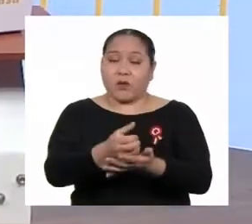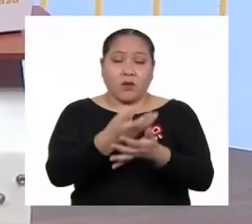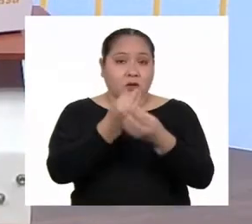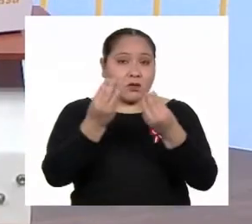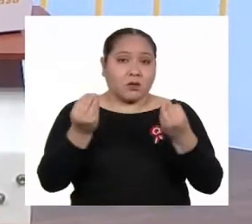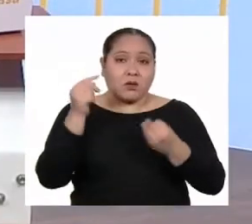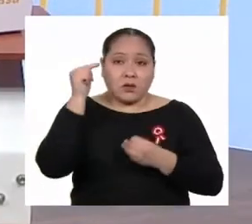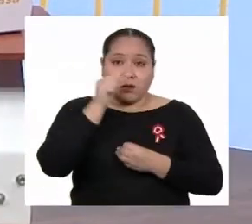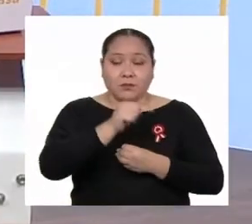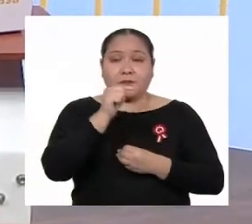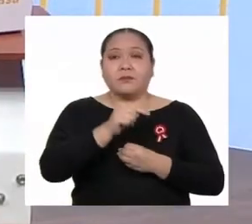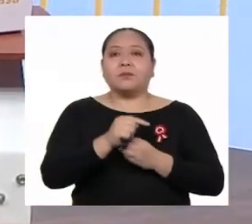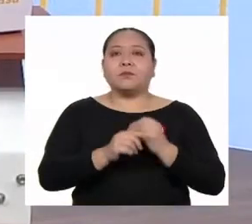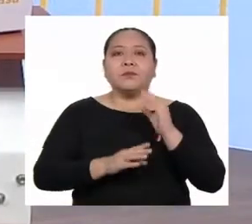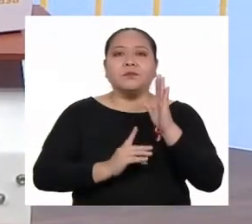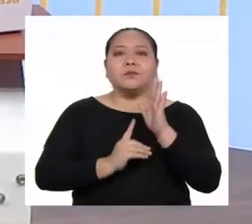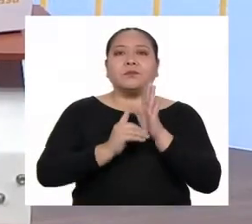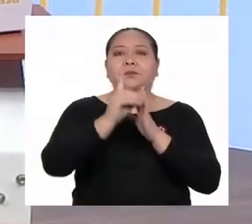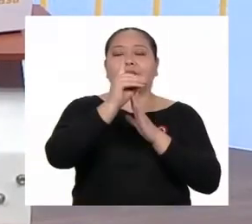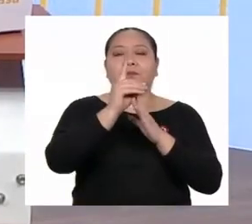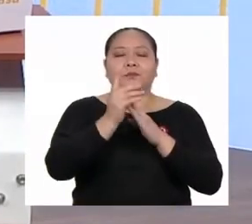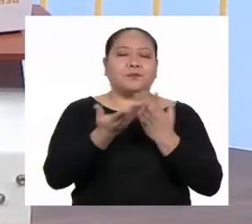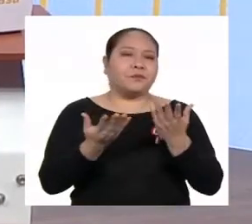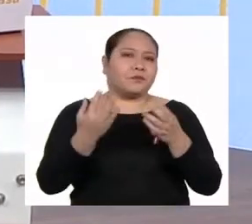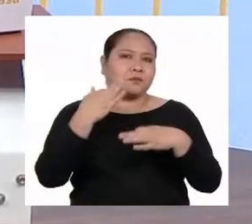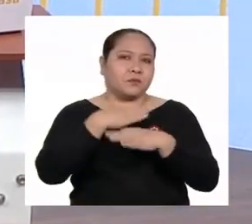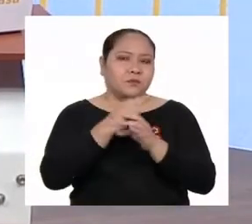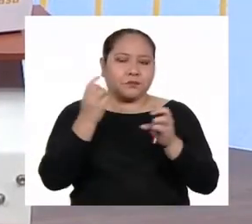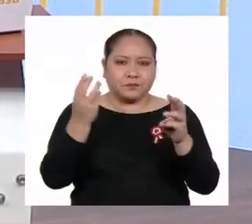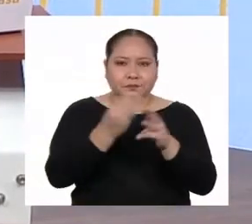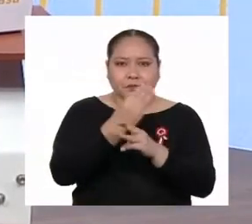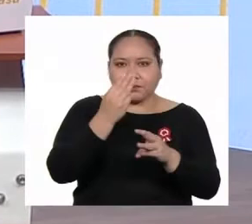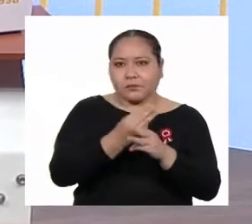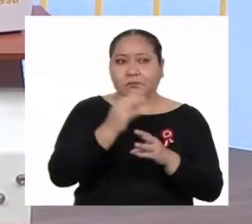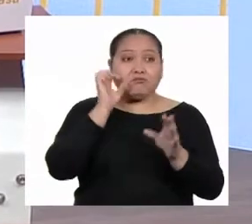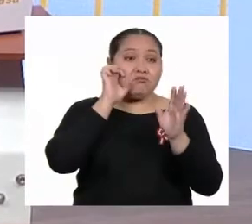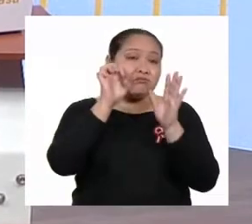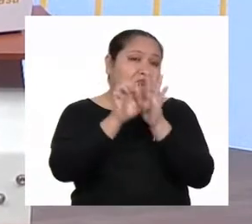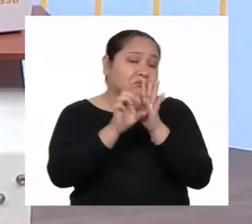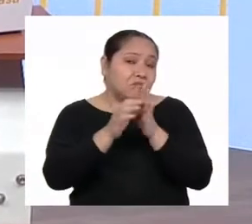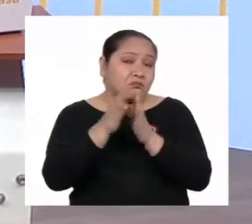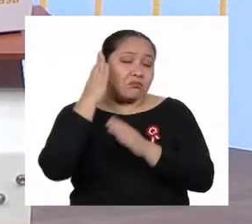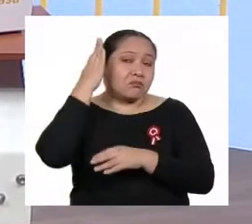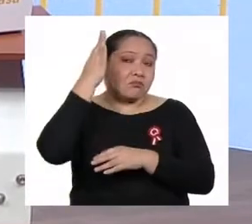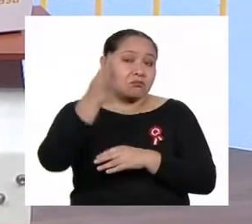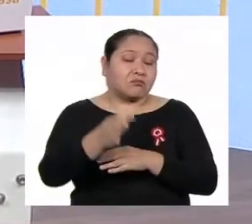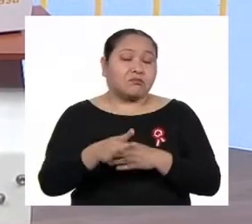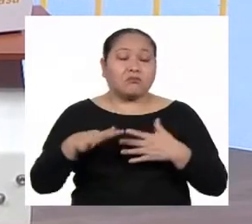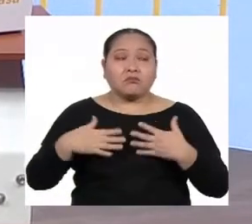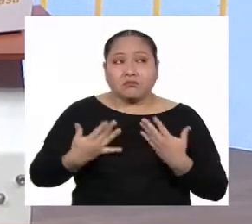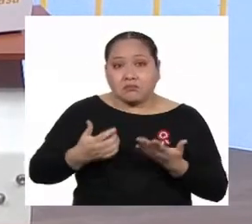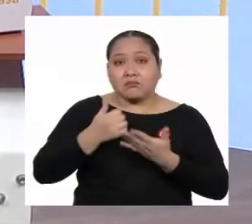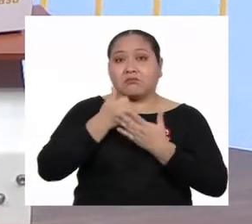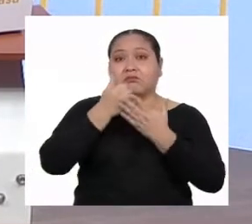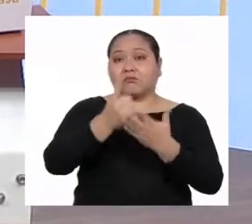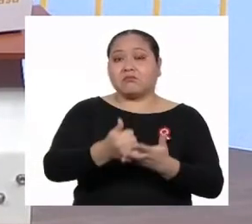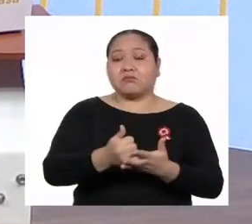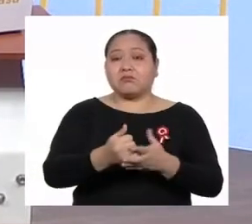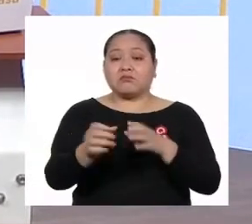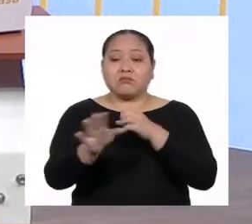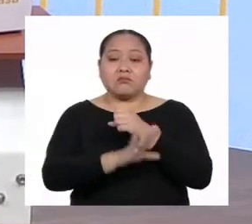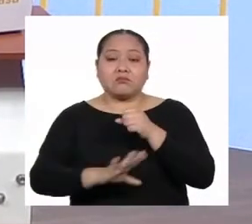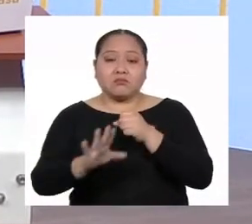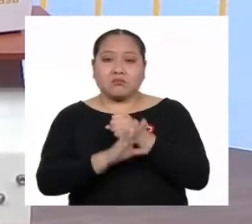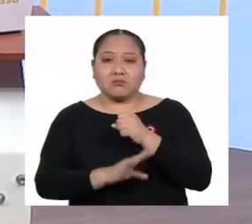en ella desarrollas competencias matemáticas, que por ejemplo, en un futuro podrían servirte de base